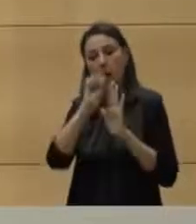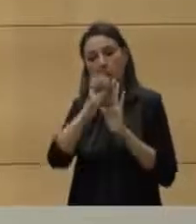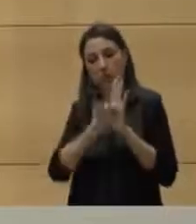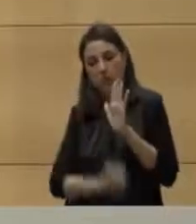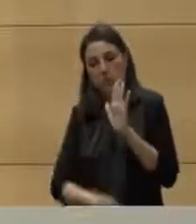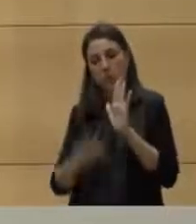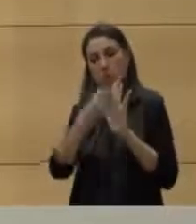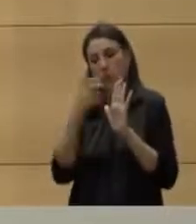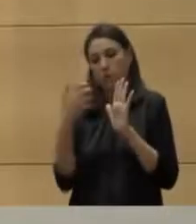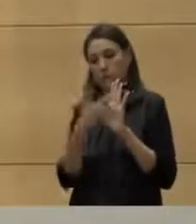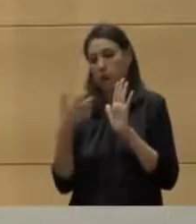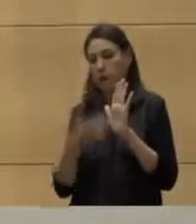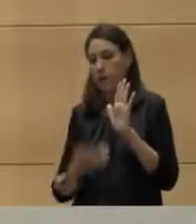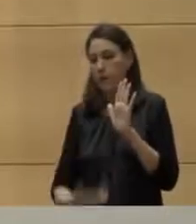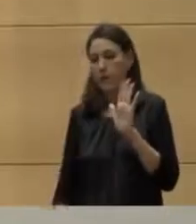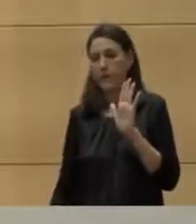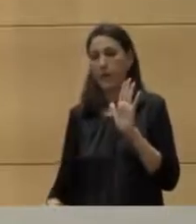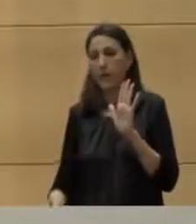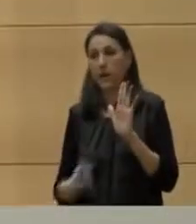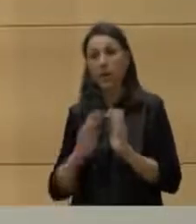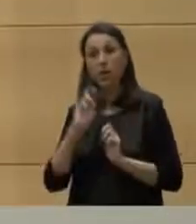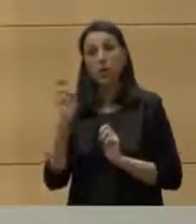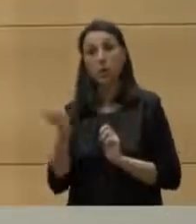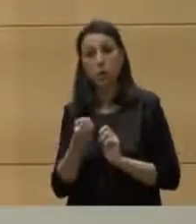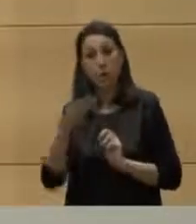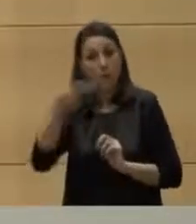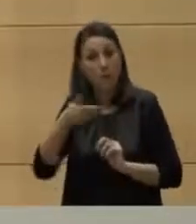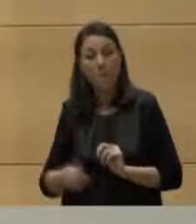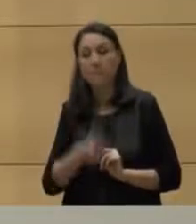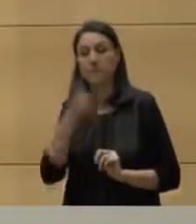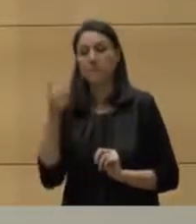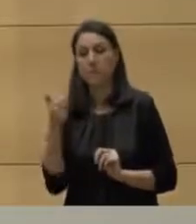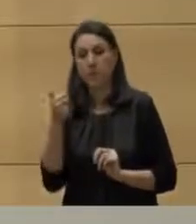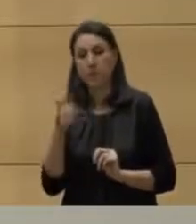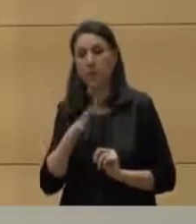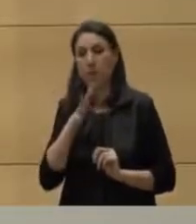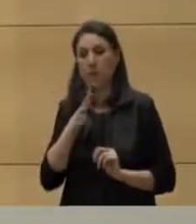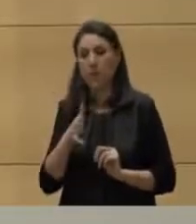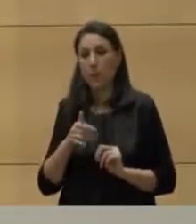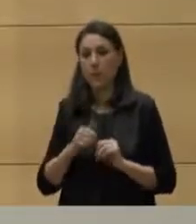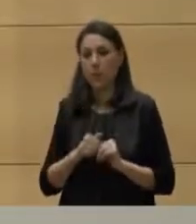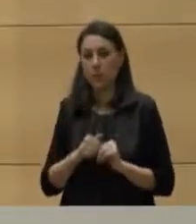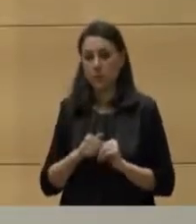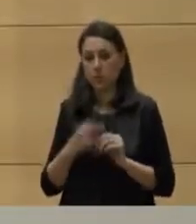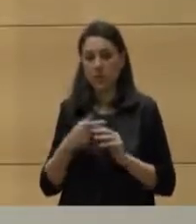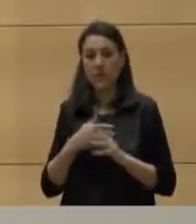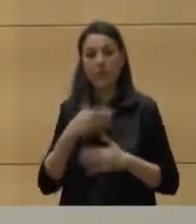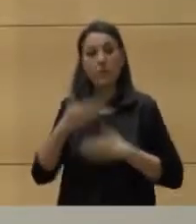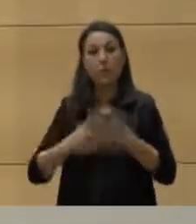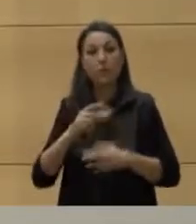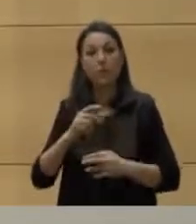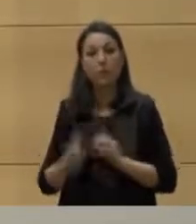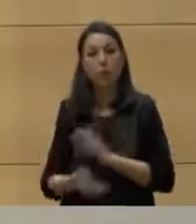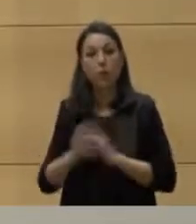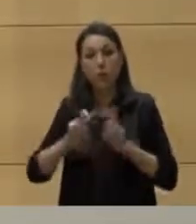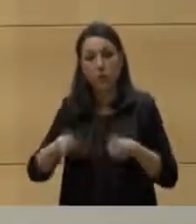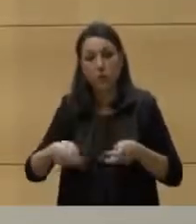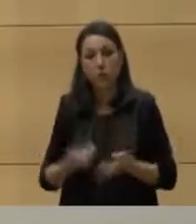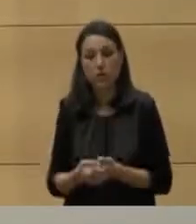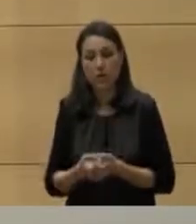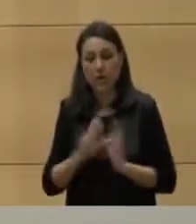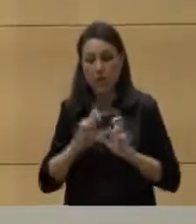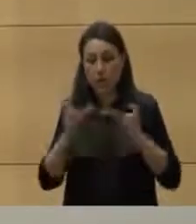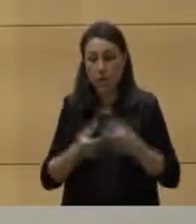están escritos en un texto, y otra, la más importante, y por eso yo incido aquí en el proceso constituyente, el conjunto de